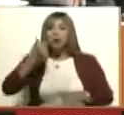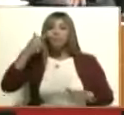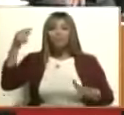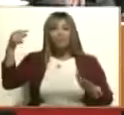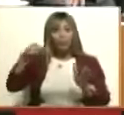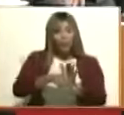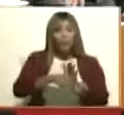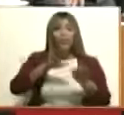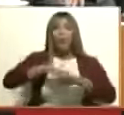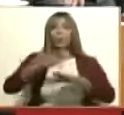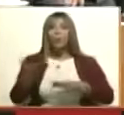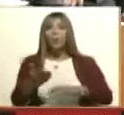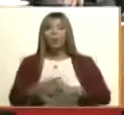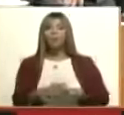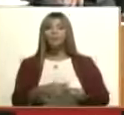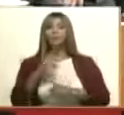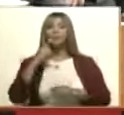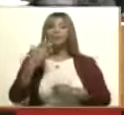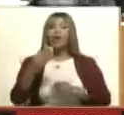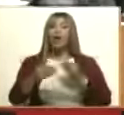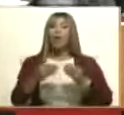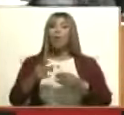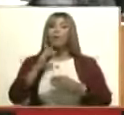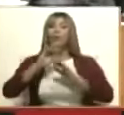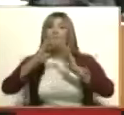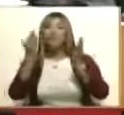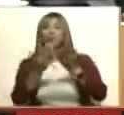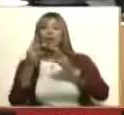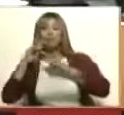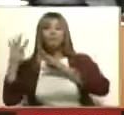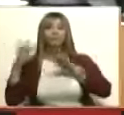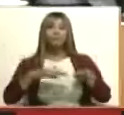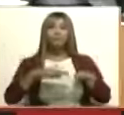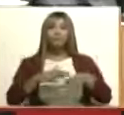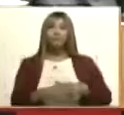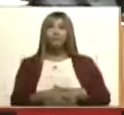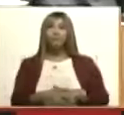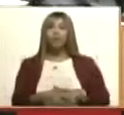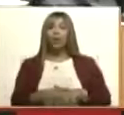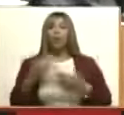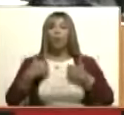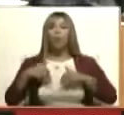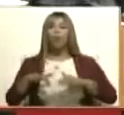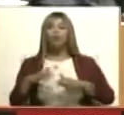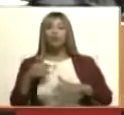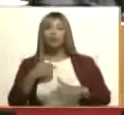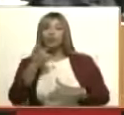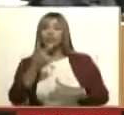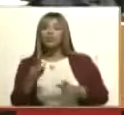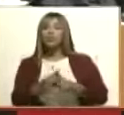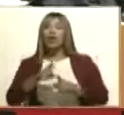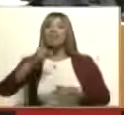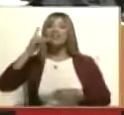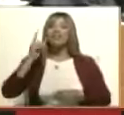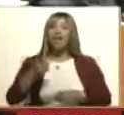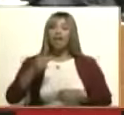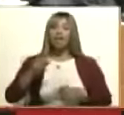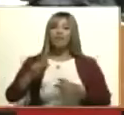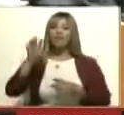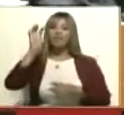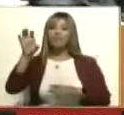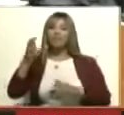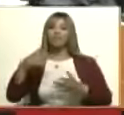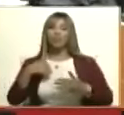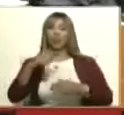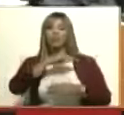tiene repercusiones de carácter mundial. Por lo tanto, es, yo diría, un deber patrio, pero al mismo